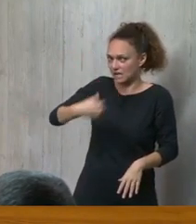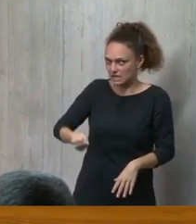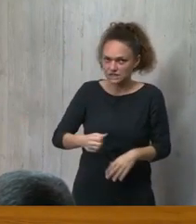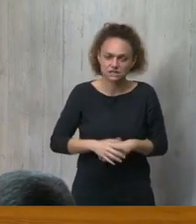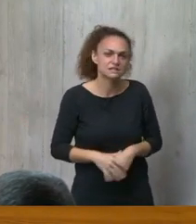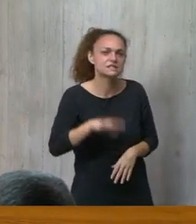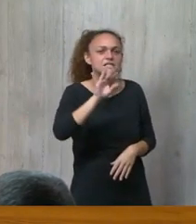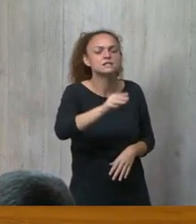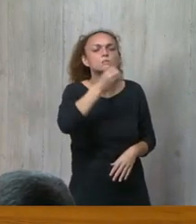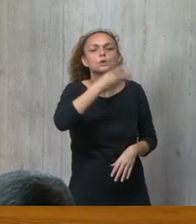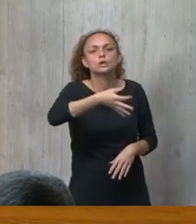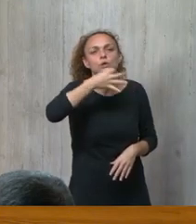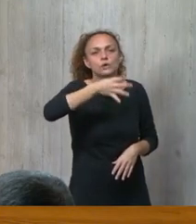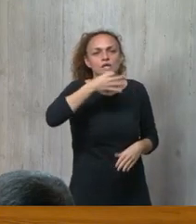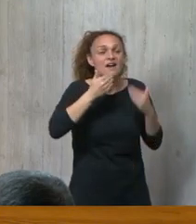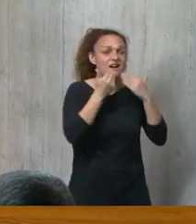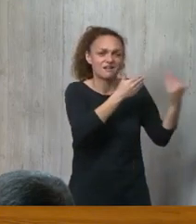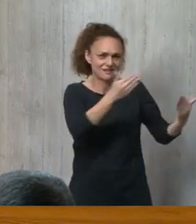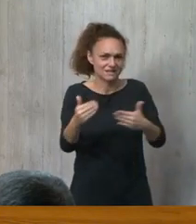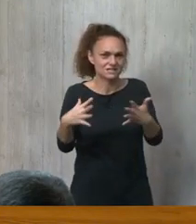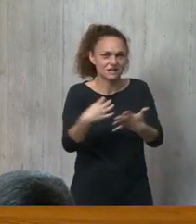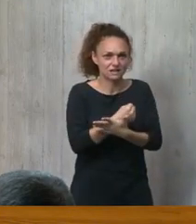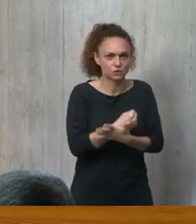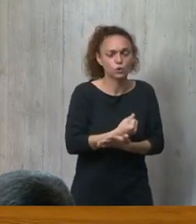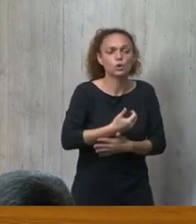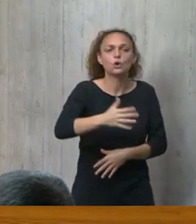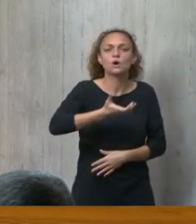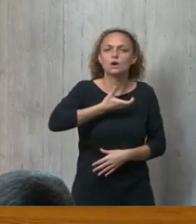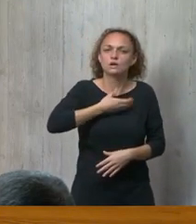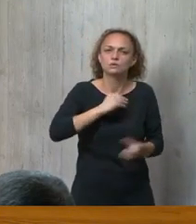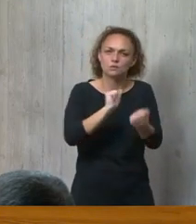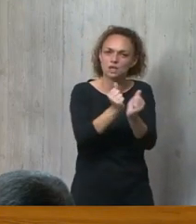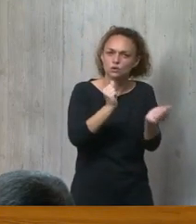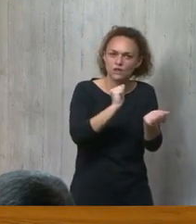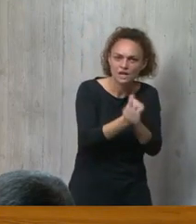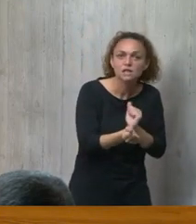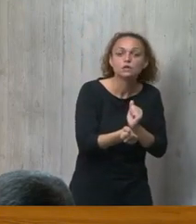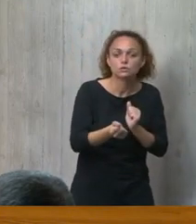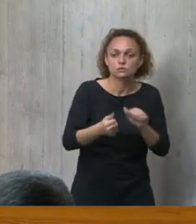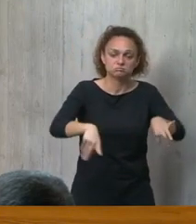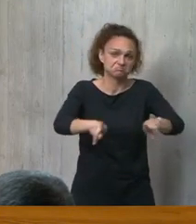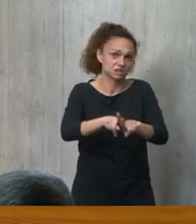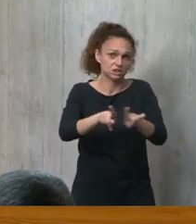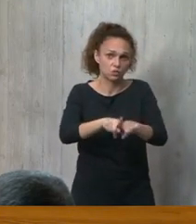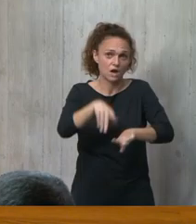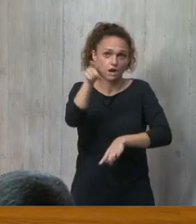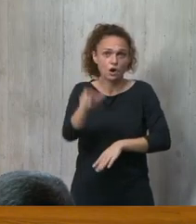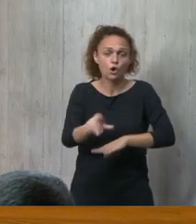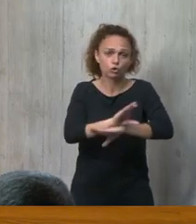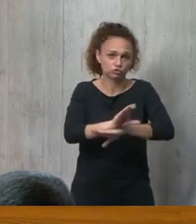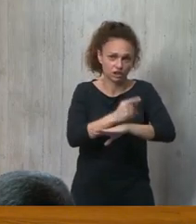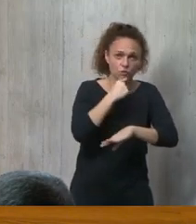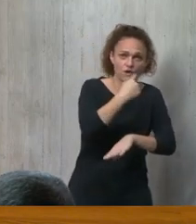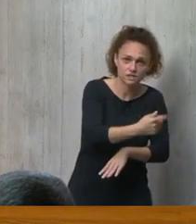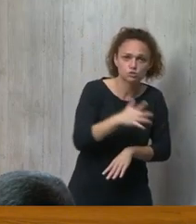las gracias a todos. Desde el Ayuntamiento de Arico, pues tal y como han manifestado el consejero y el presidente del